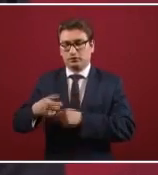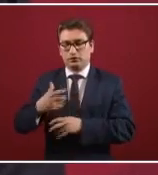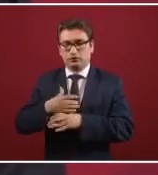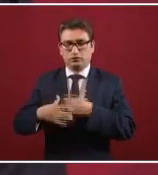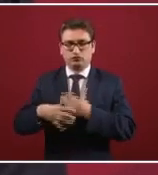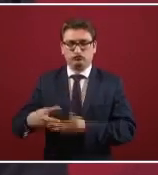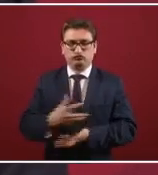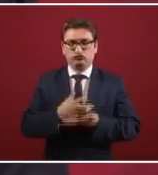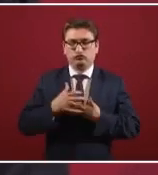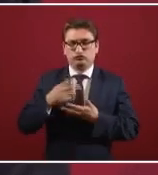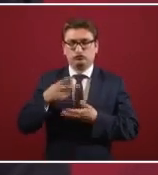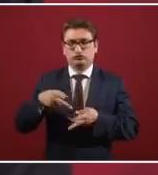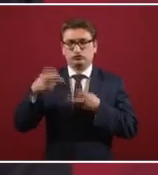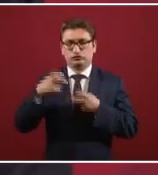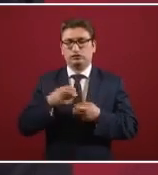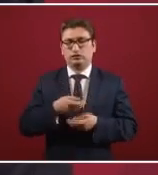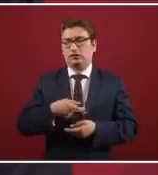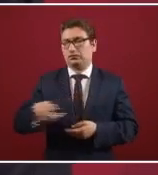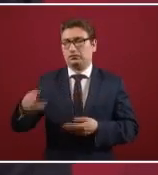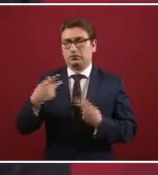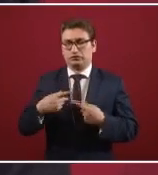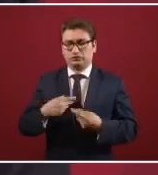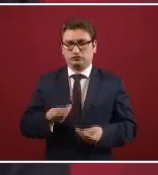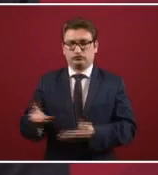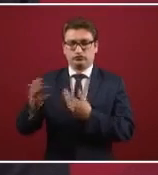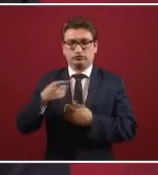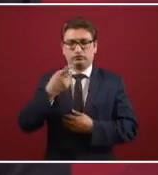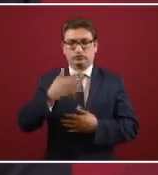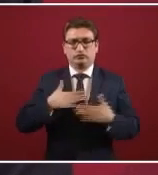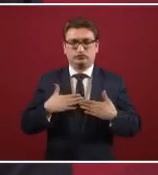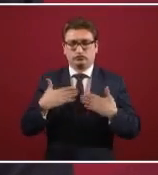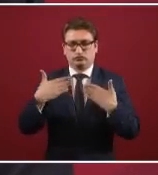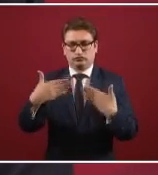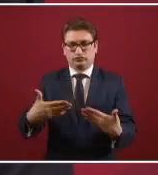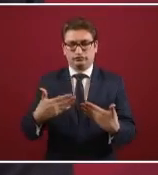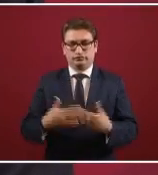robado le tengo toda la confianza